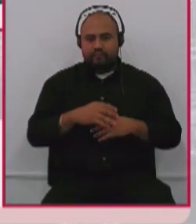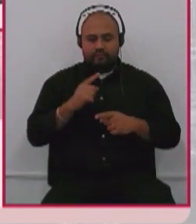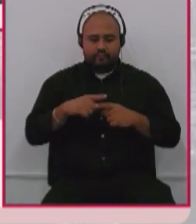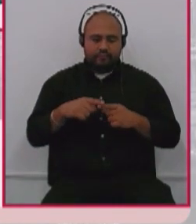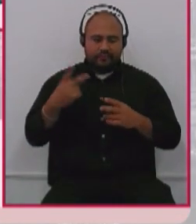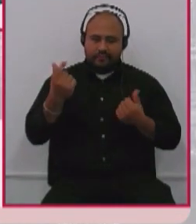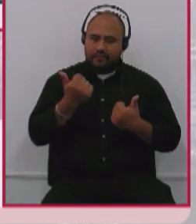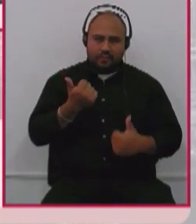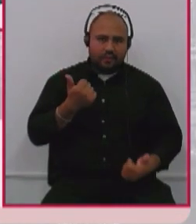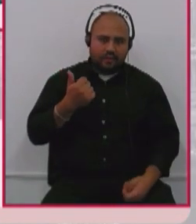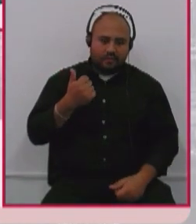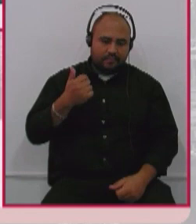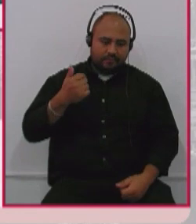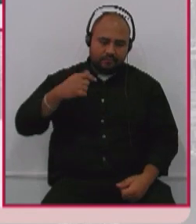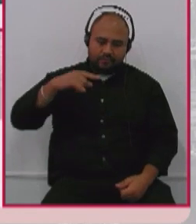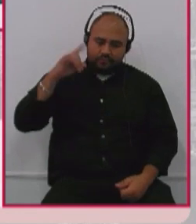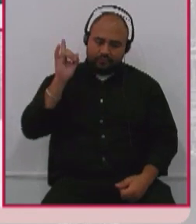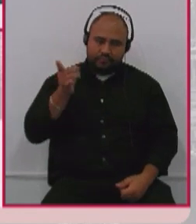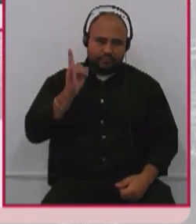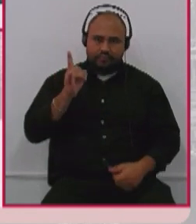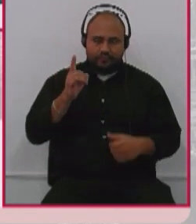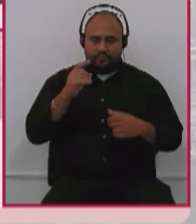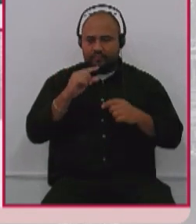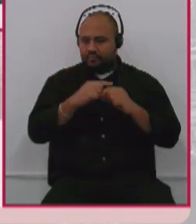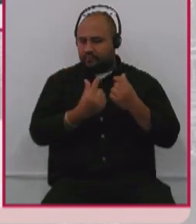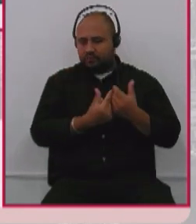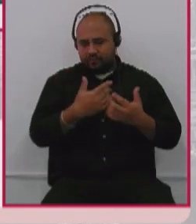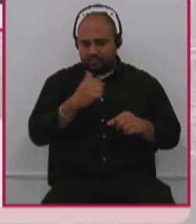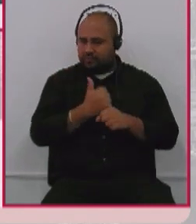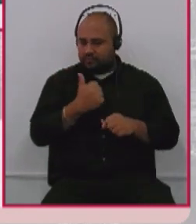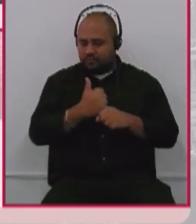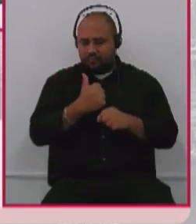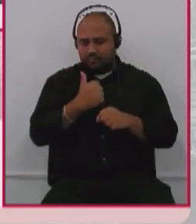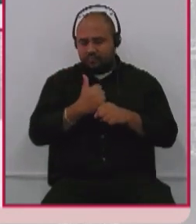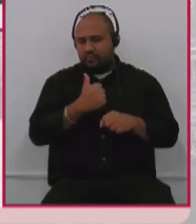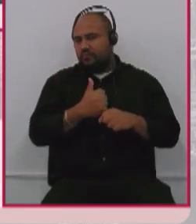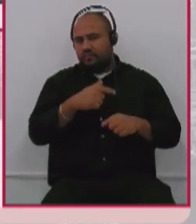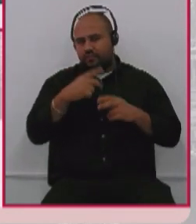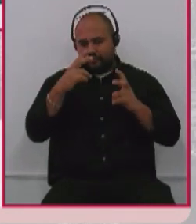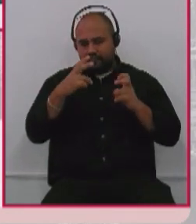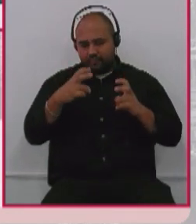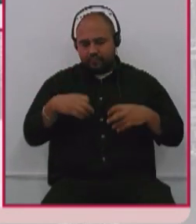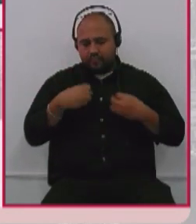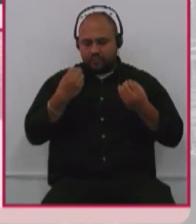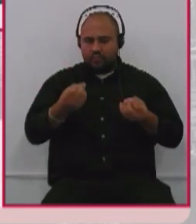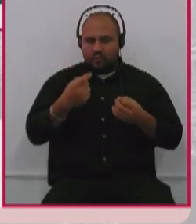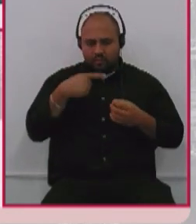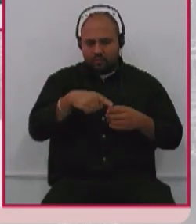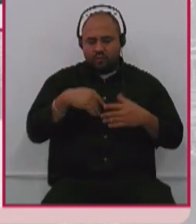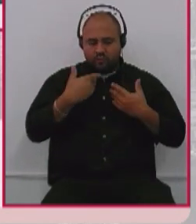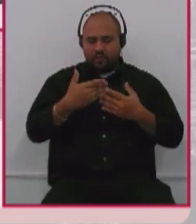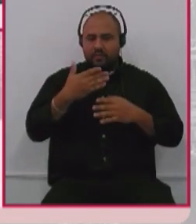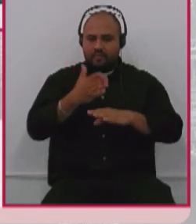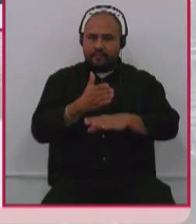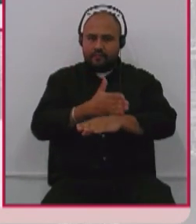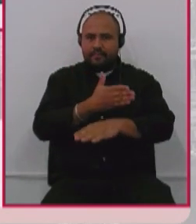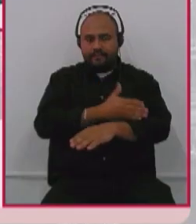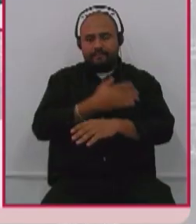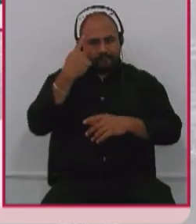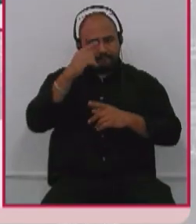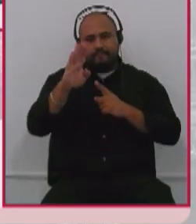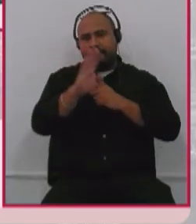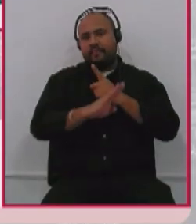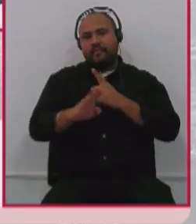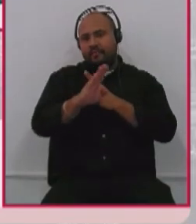Inmediatamente, el equipo en general se puso a trabajar para ver cómo podíamos restablecer la operación de forma segura, y es así que después de